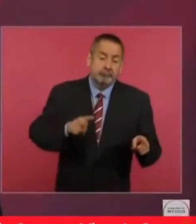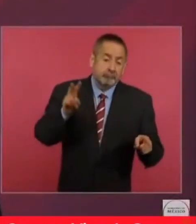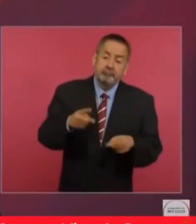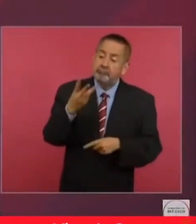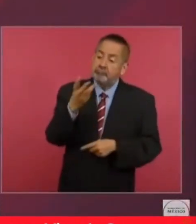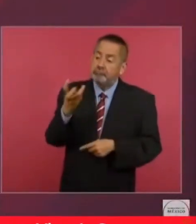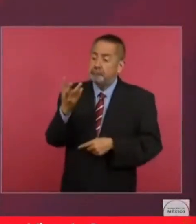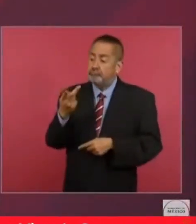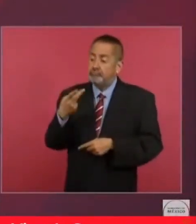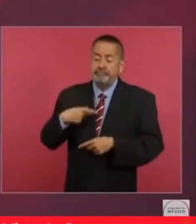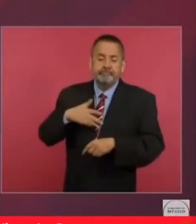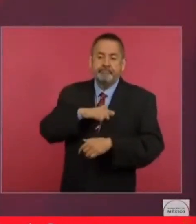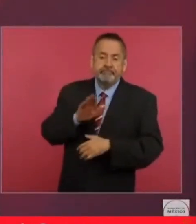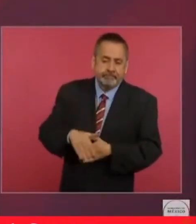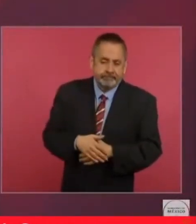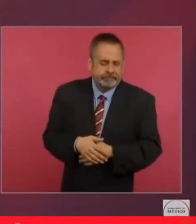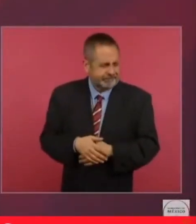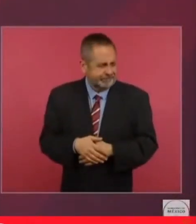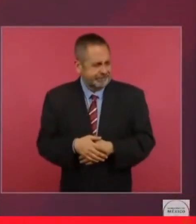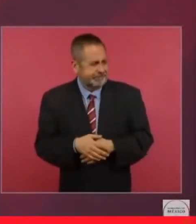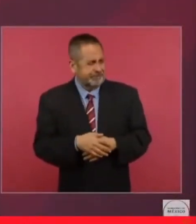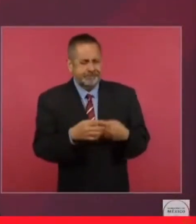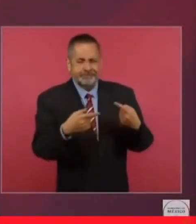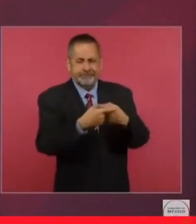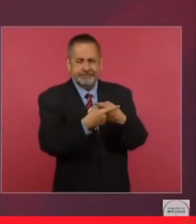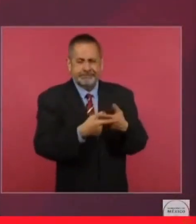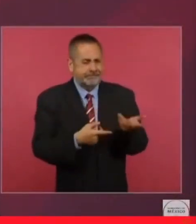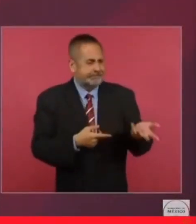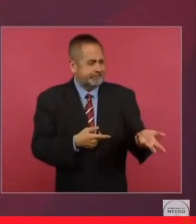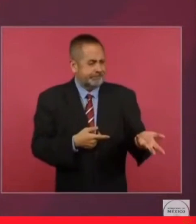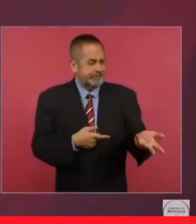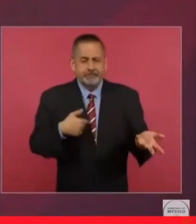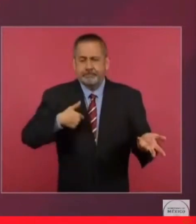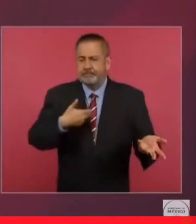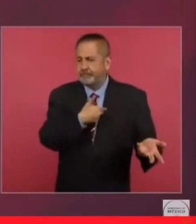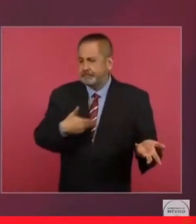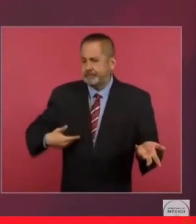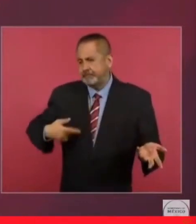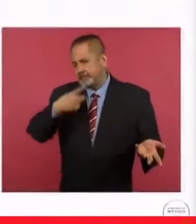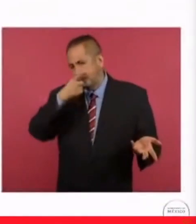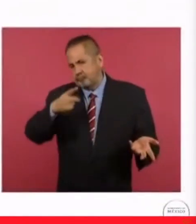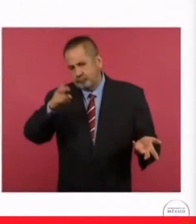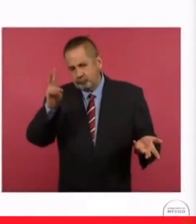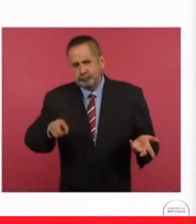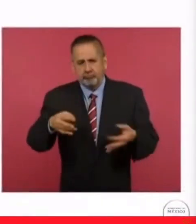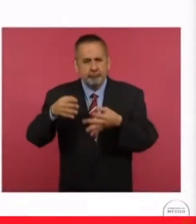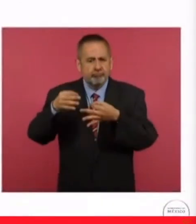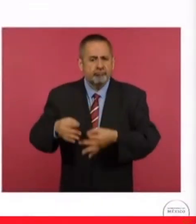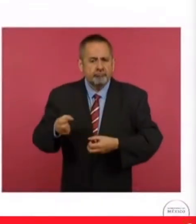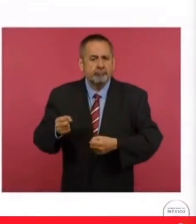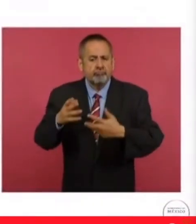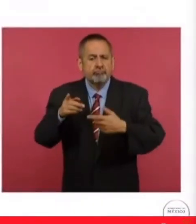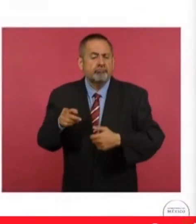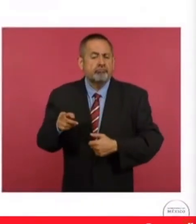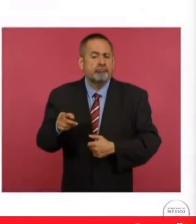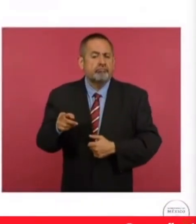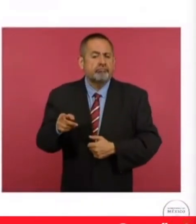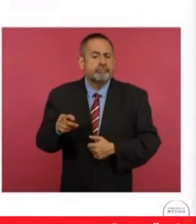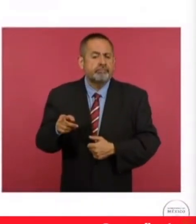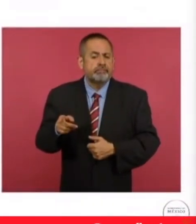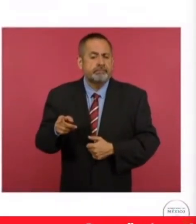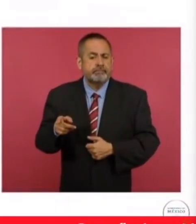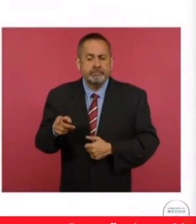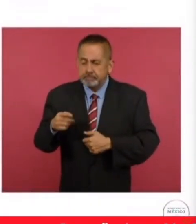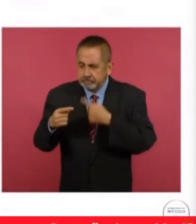Castillo, contradicen lo dicho por el presidente, el reporte oficial del gobierno, quien